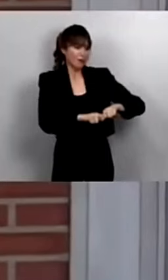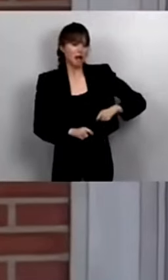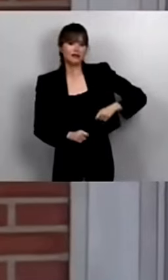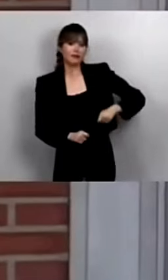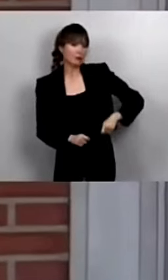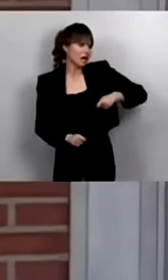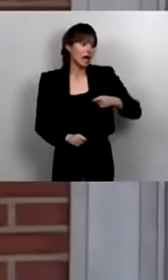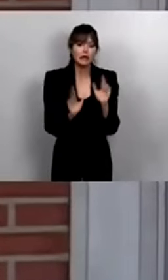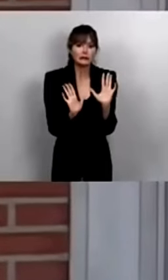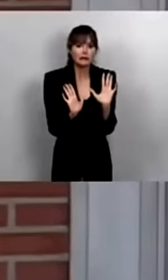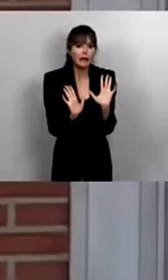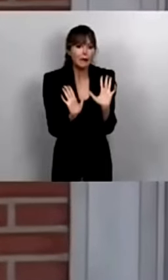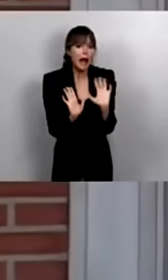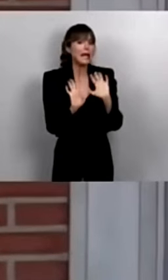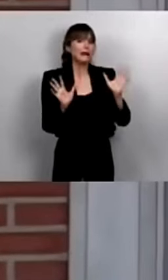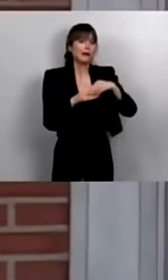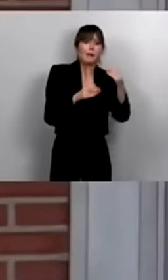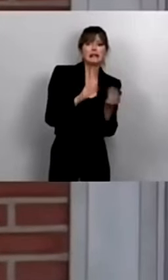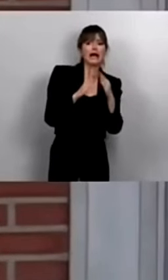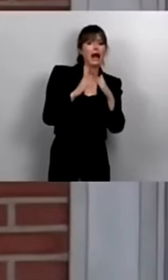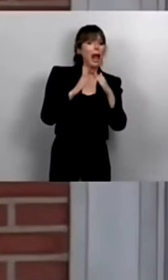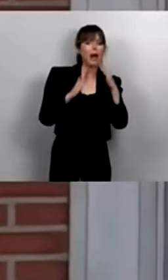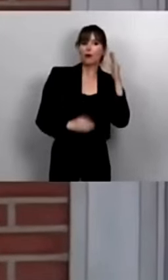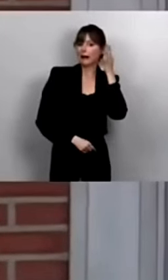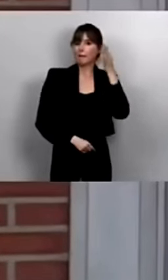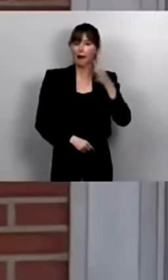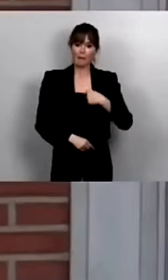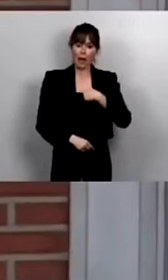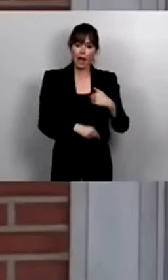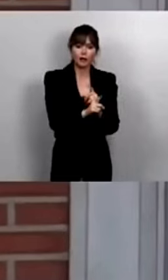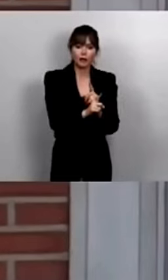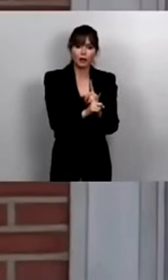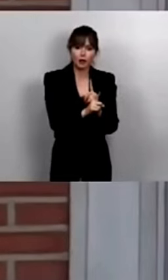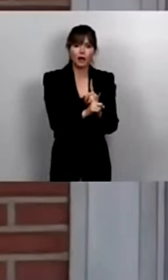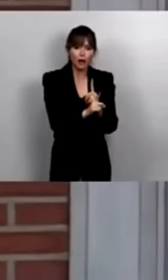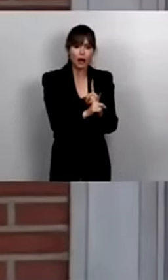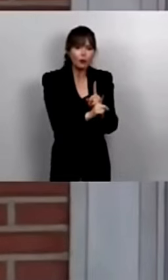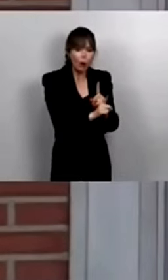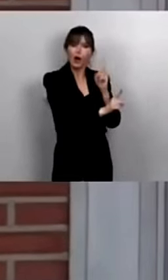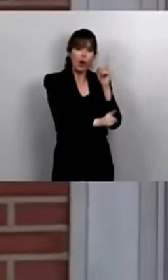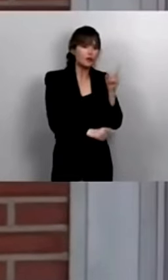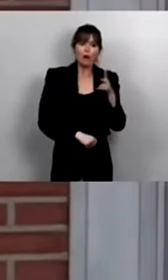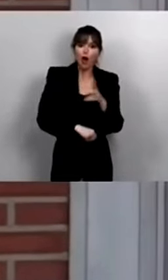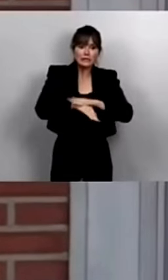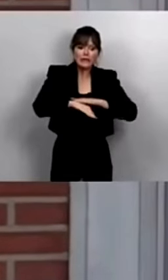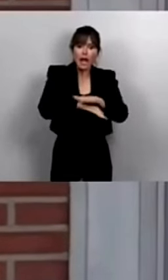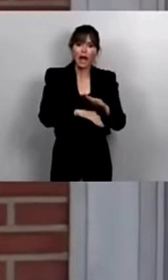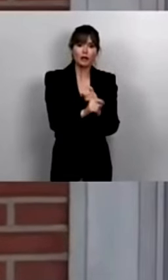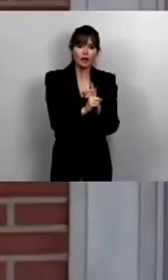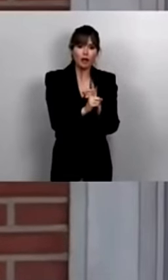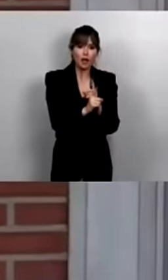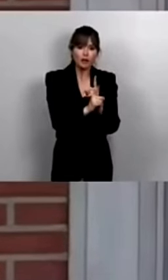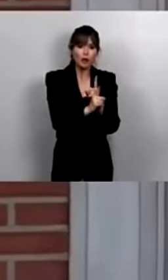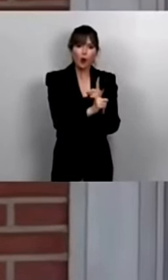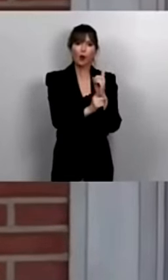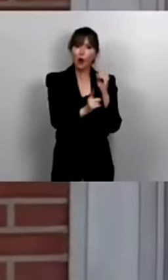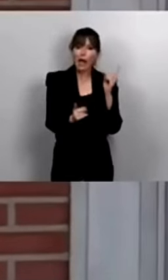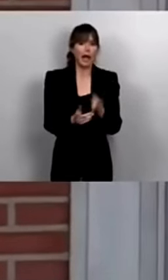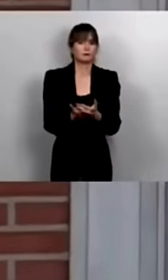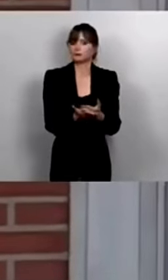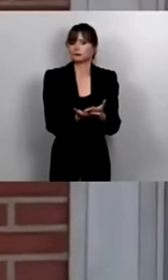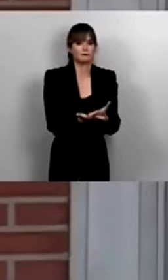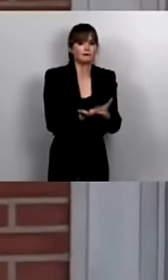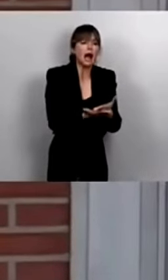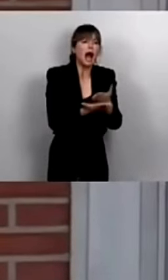coño! Al final se lo metió en una caja de zapatos, le hizo boquete, le echó morera. Y dice, ¿cuáles son las leyes? Dice el chino, primera ley.